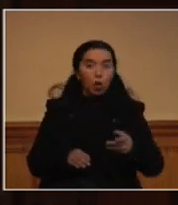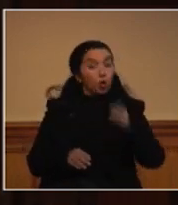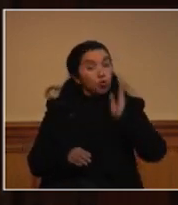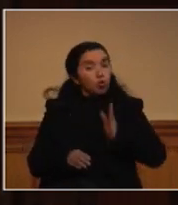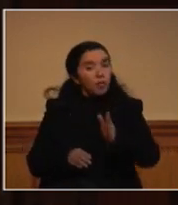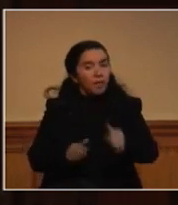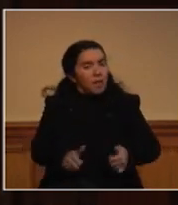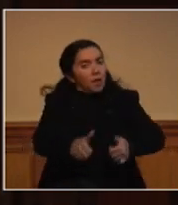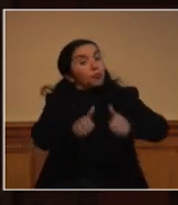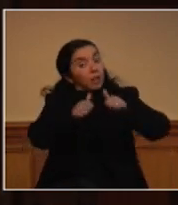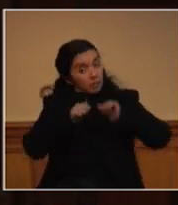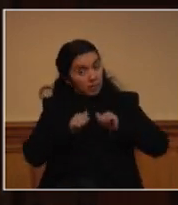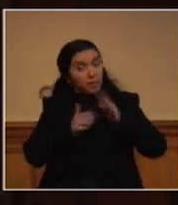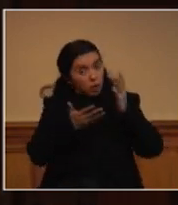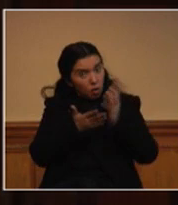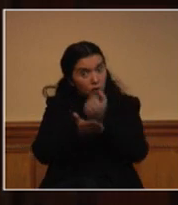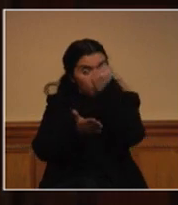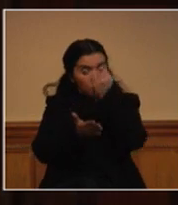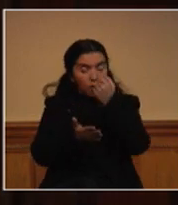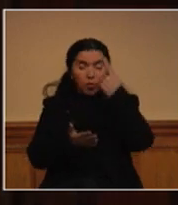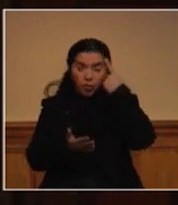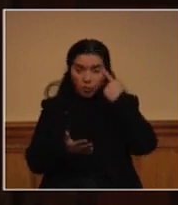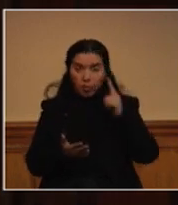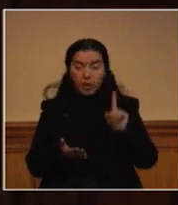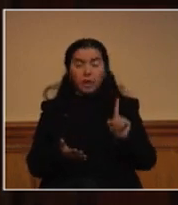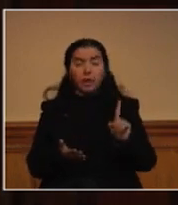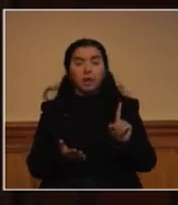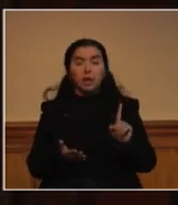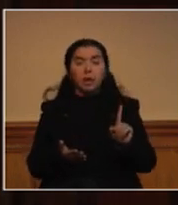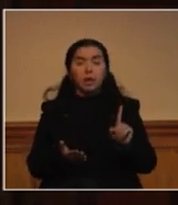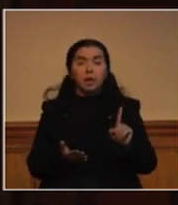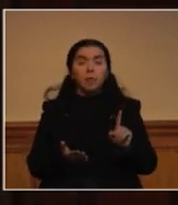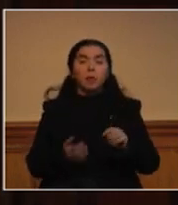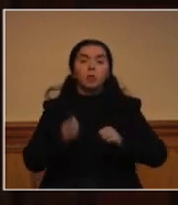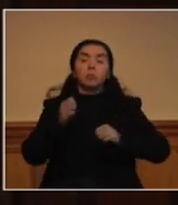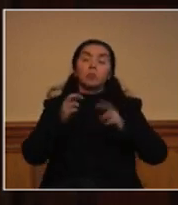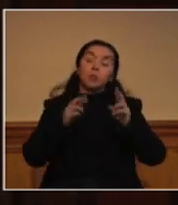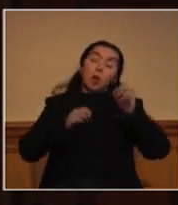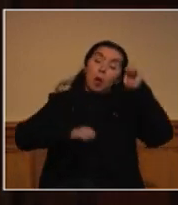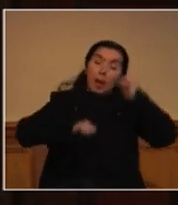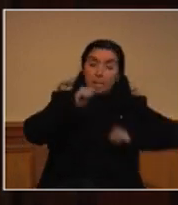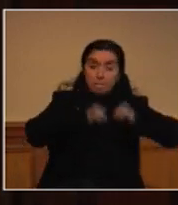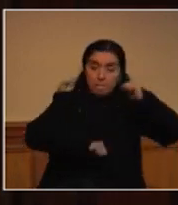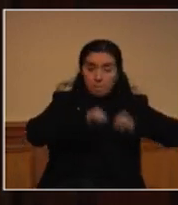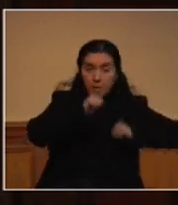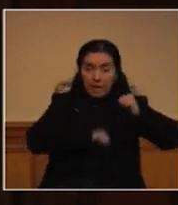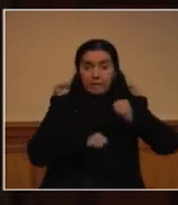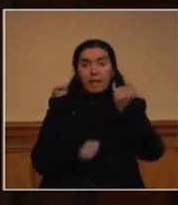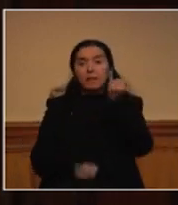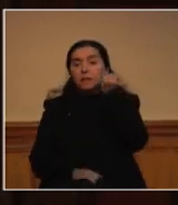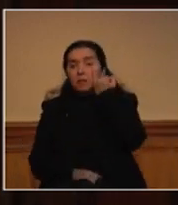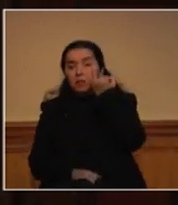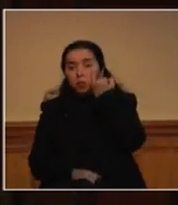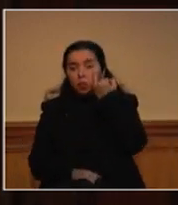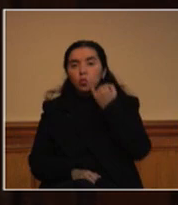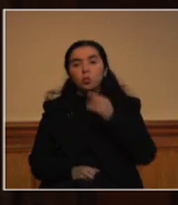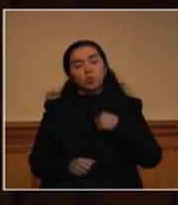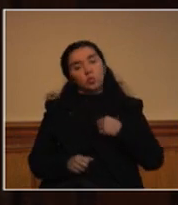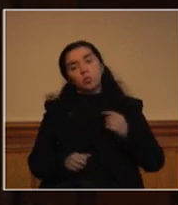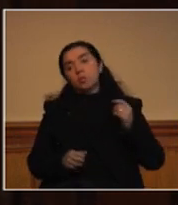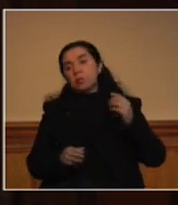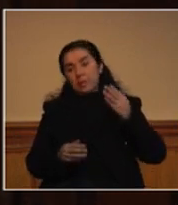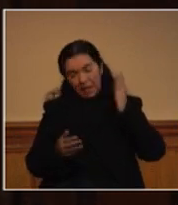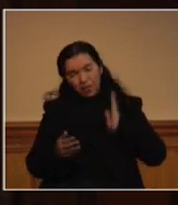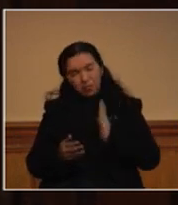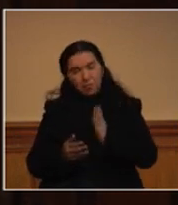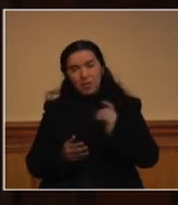por conseguir y que esperamos que tanto las empresas como las instituciones hagan una apuesta